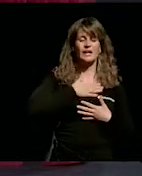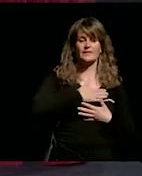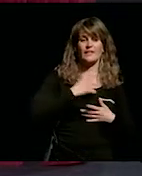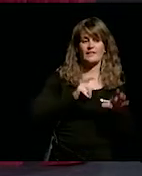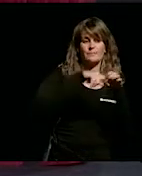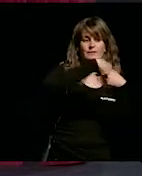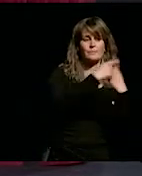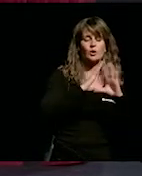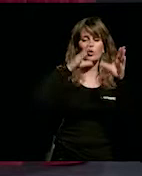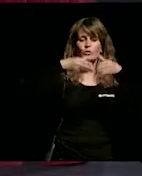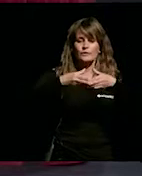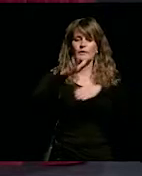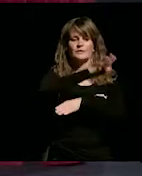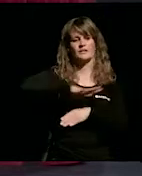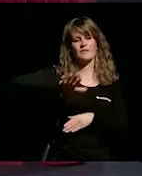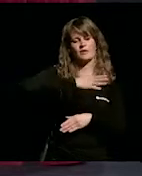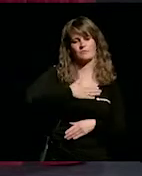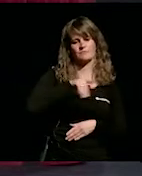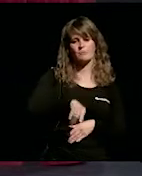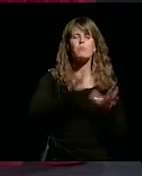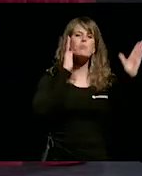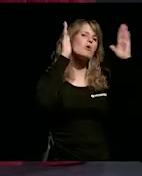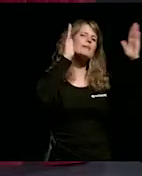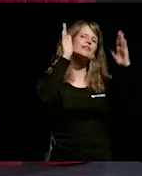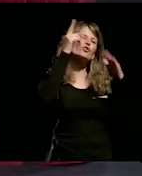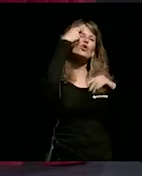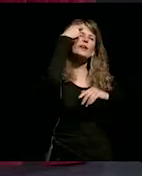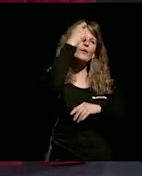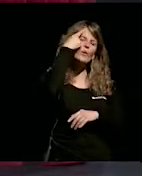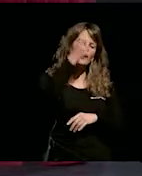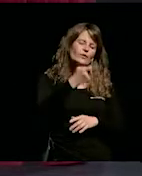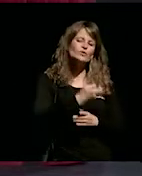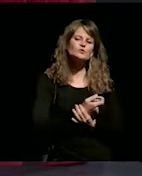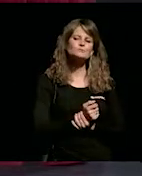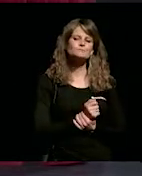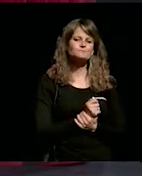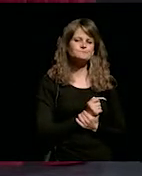ser parte de esta comunidad, de este barrio. Momentos, recuerdos.